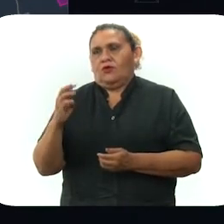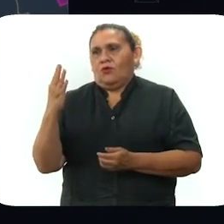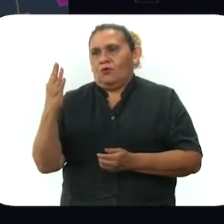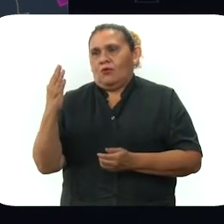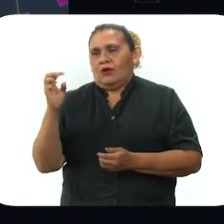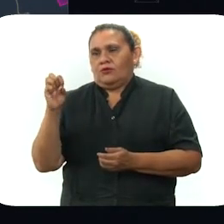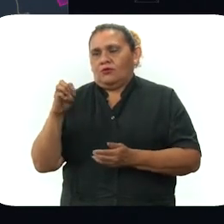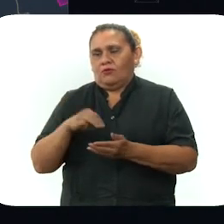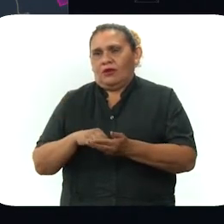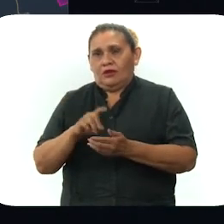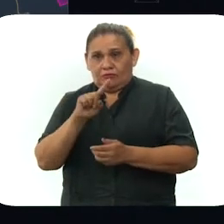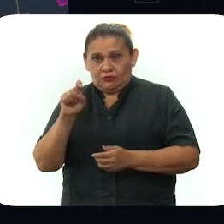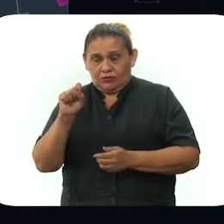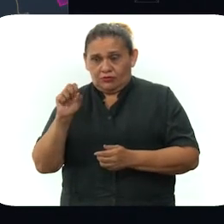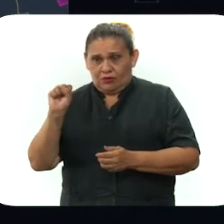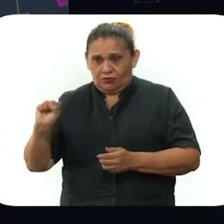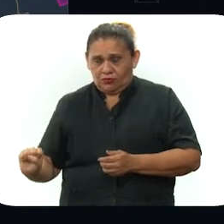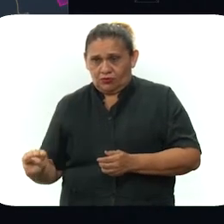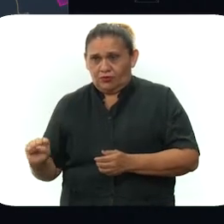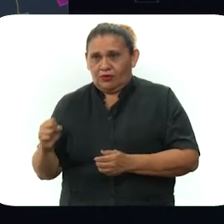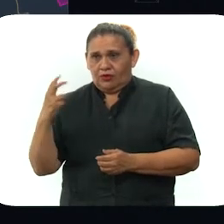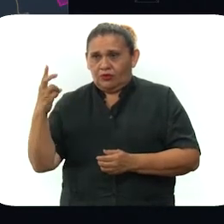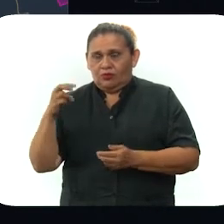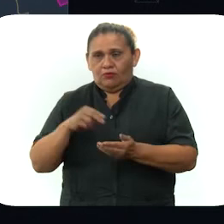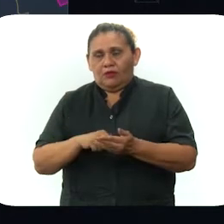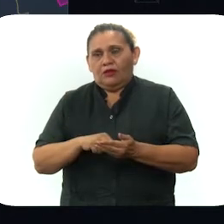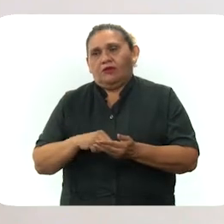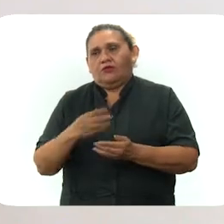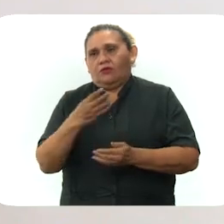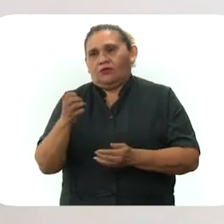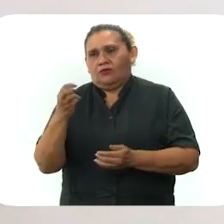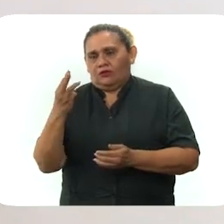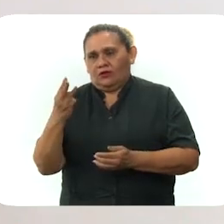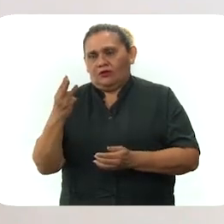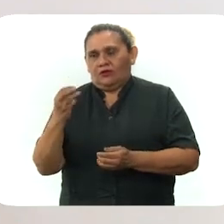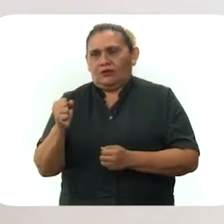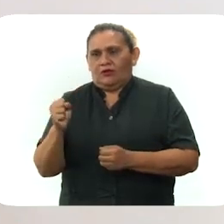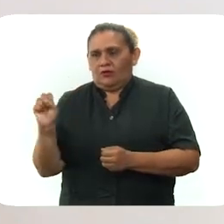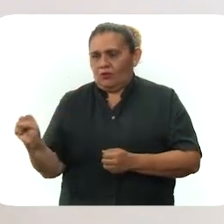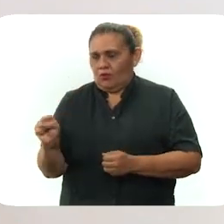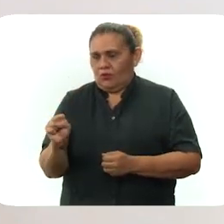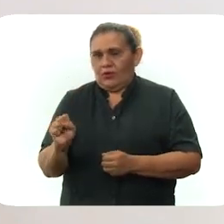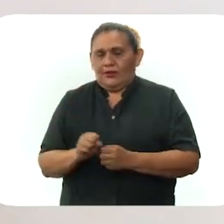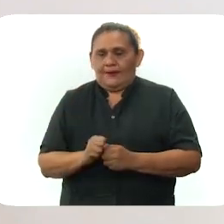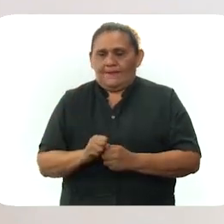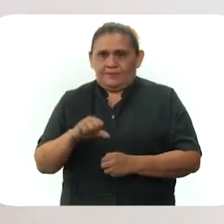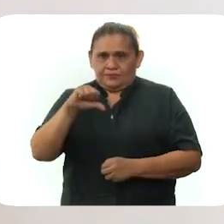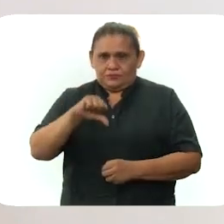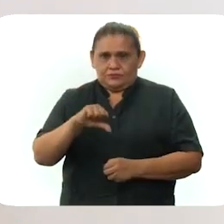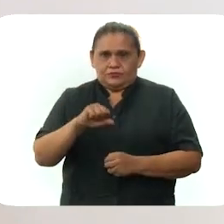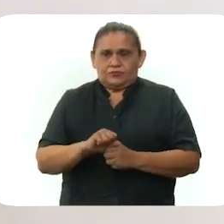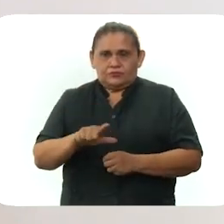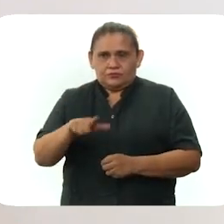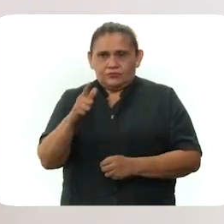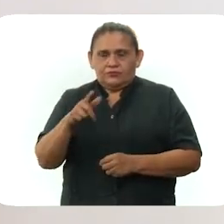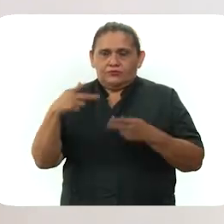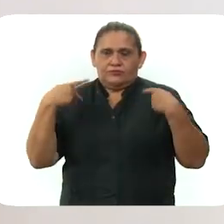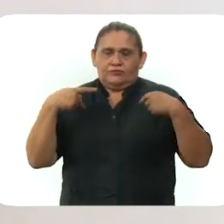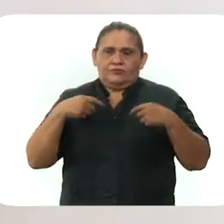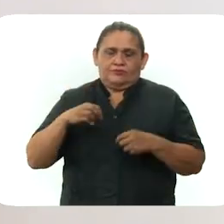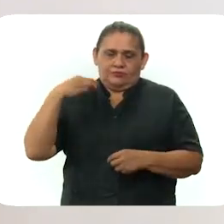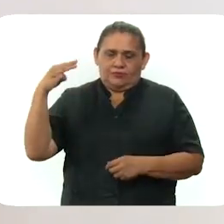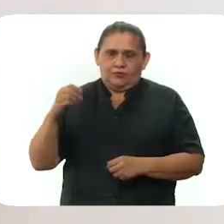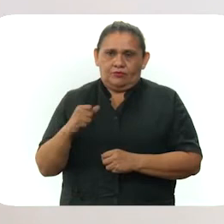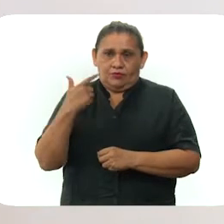y 6.643 en la zona poniente. Lamentablemente en este parte médico informamos de 12 fallecimientos,